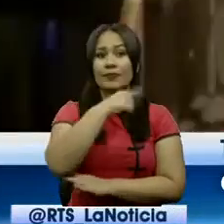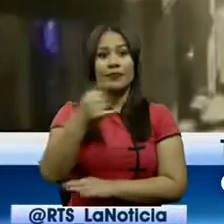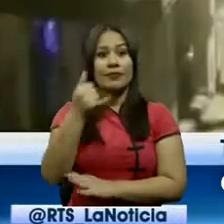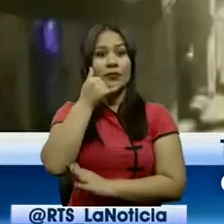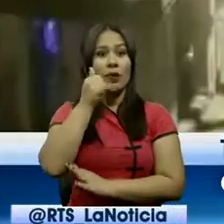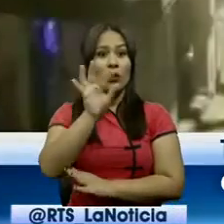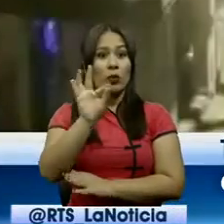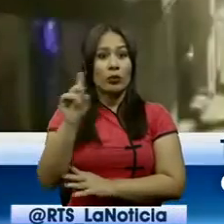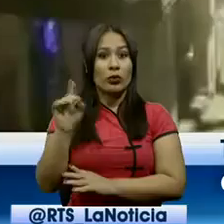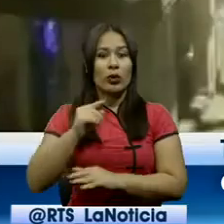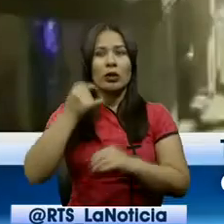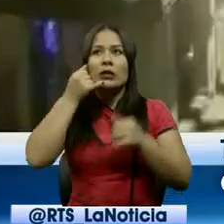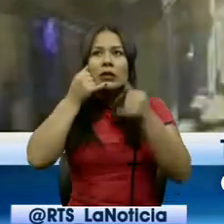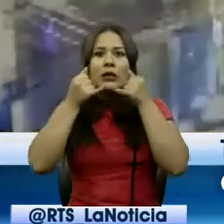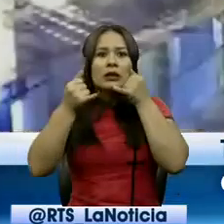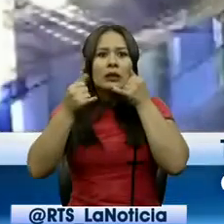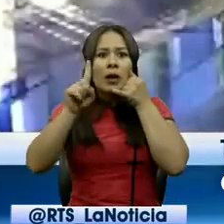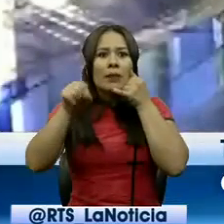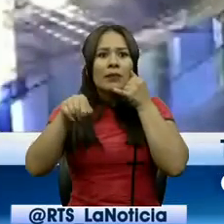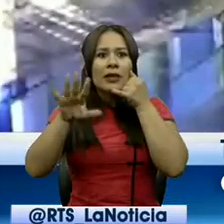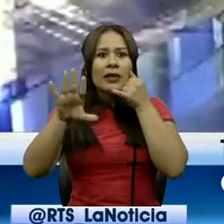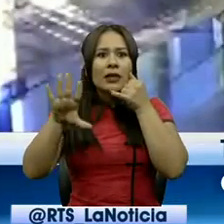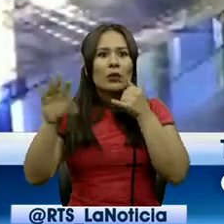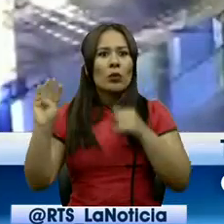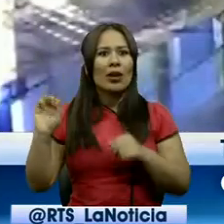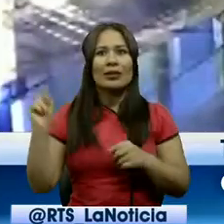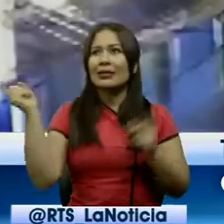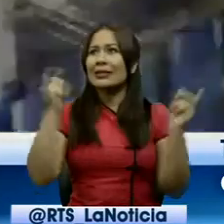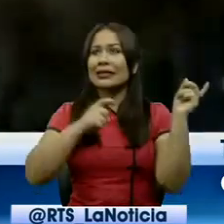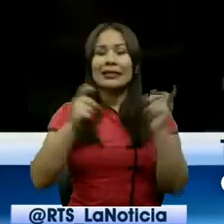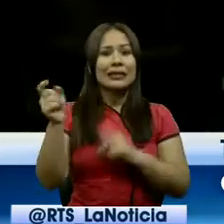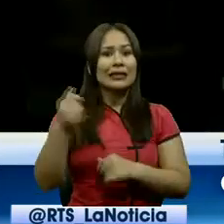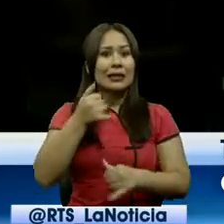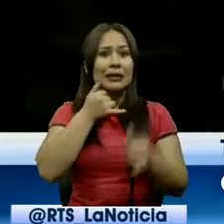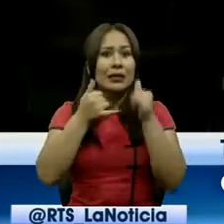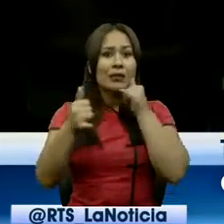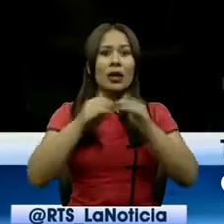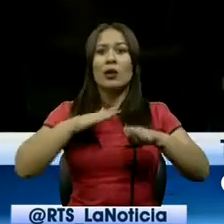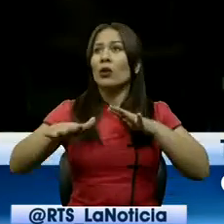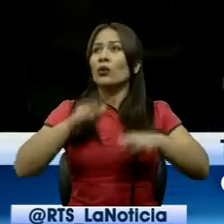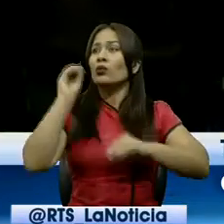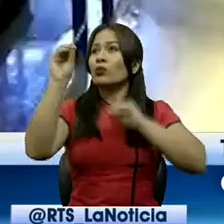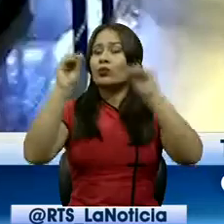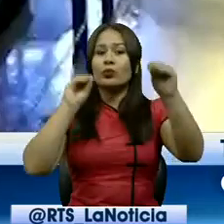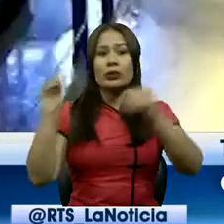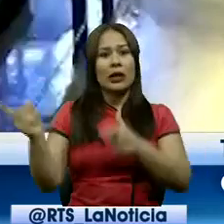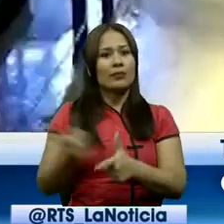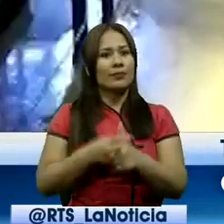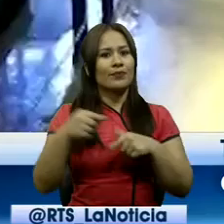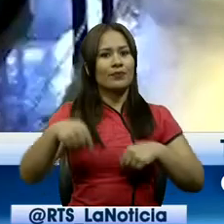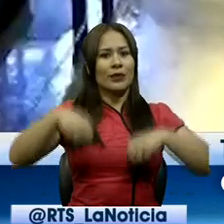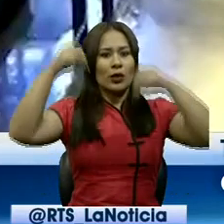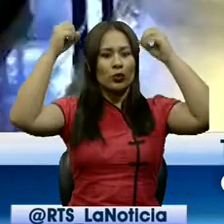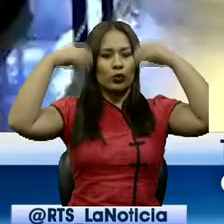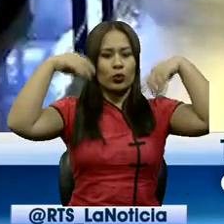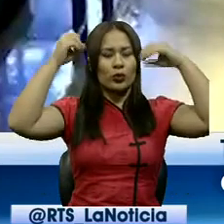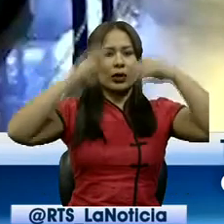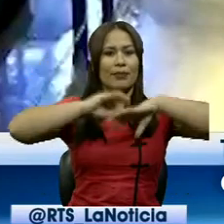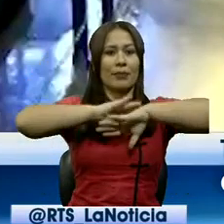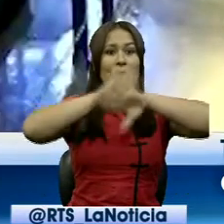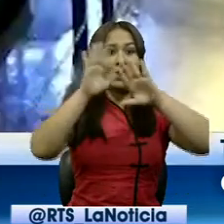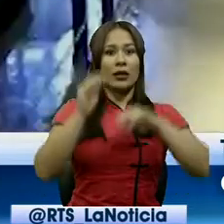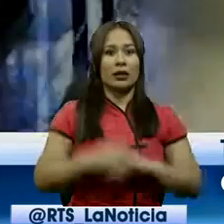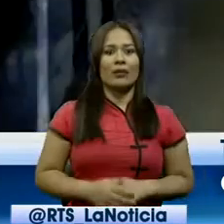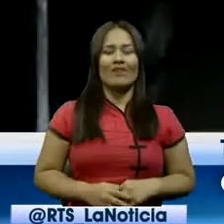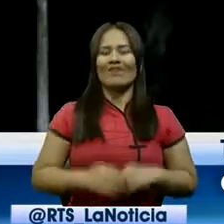EQ911 coordinó 1.540 llamadas de emergencia por las lluvias de esta madrugada. Es lo que hay, afectación por tema de